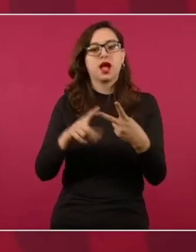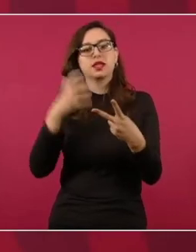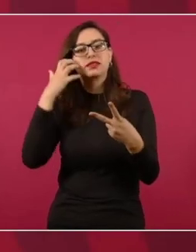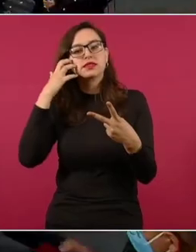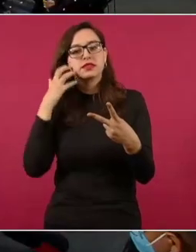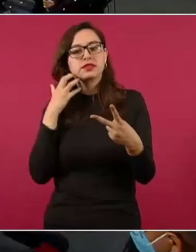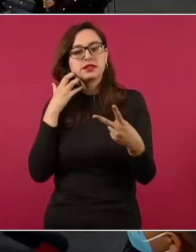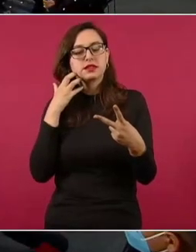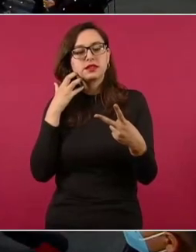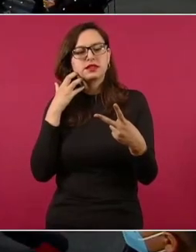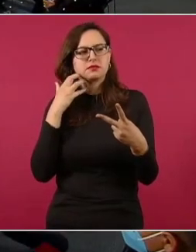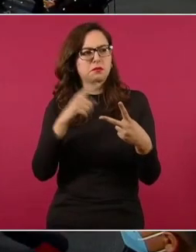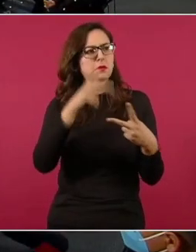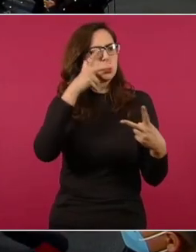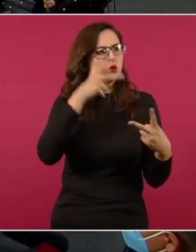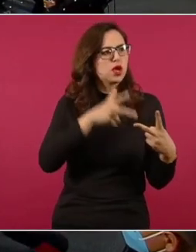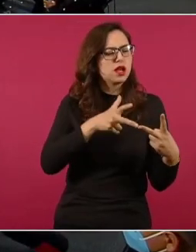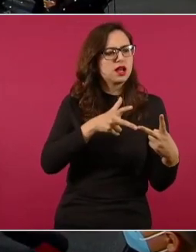¿Sí, Pachuca?